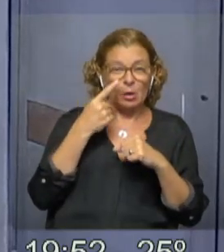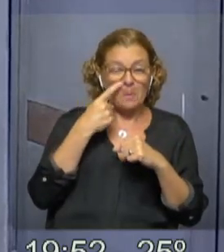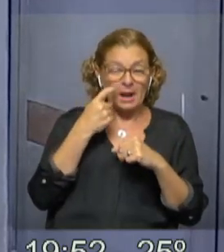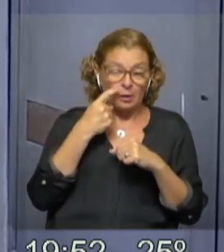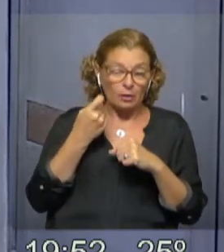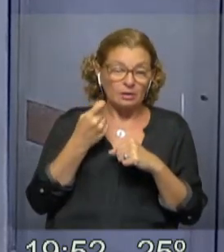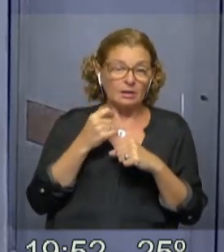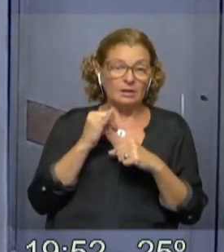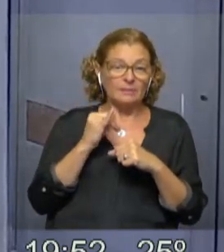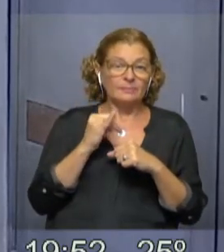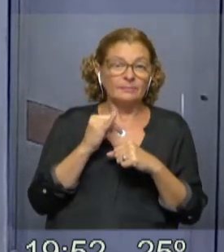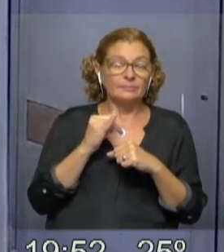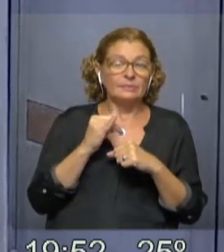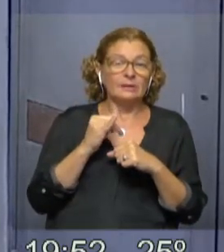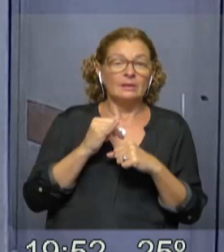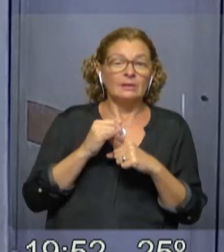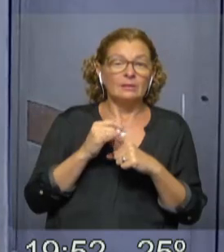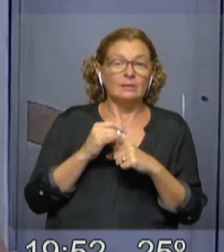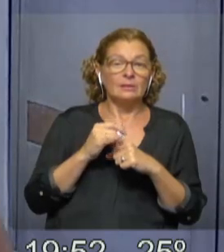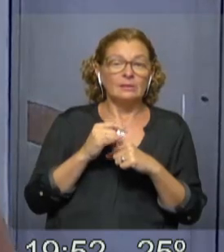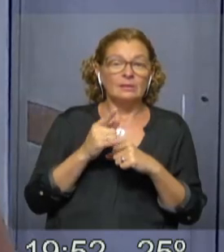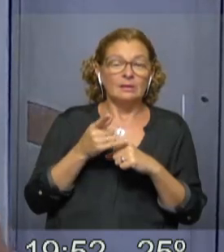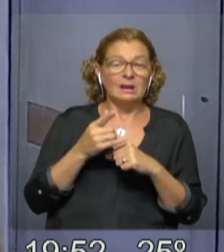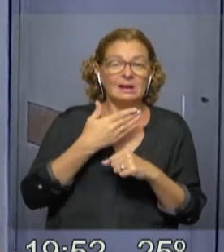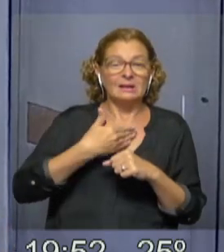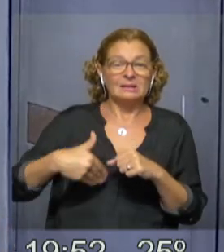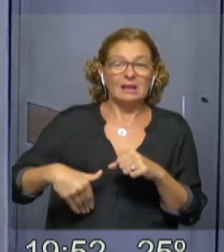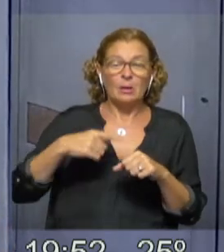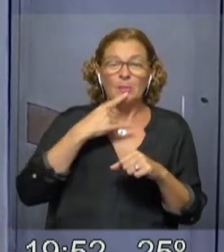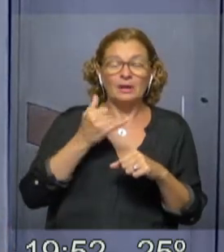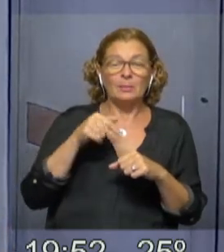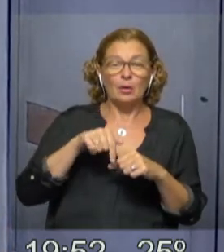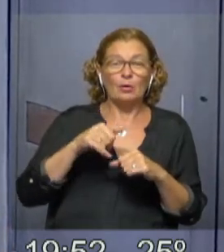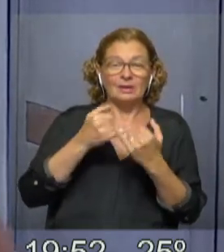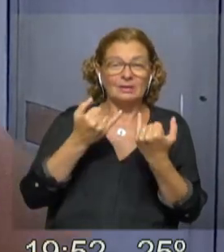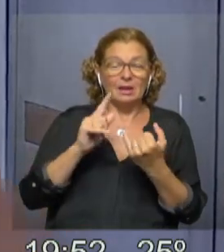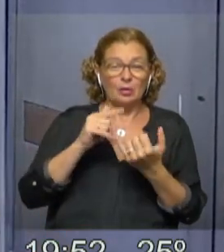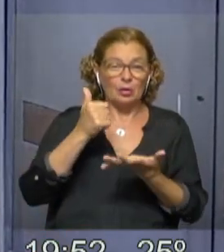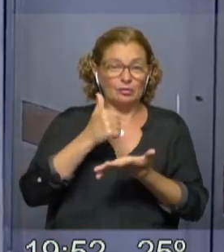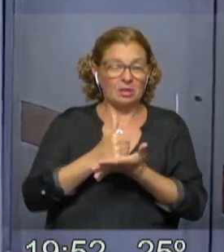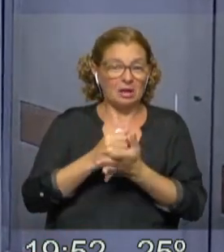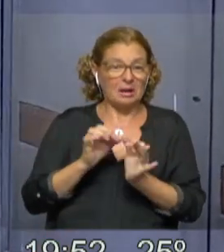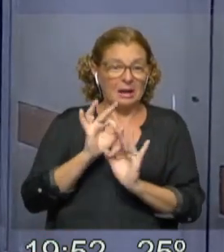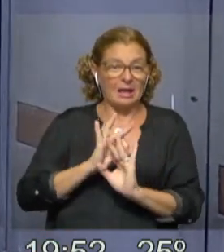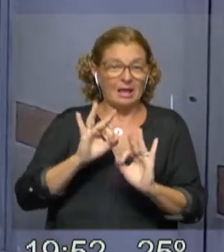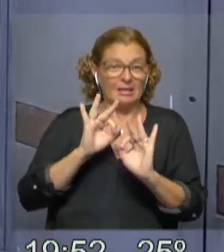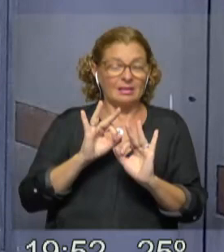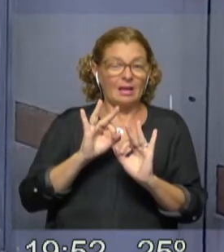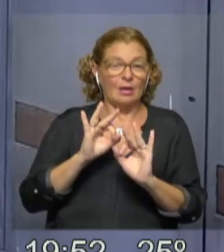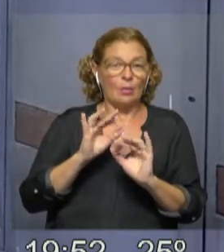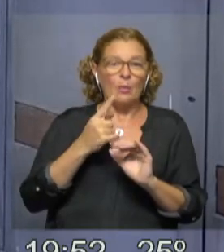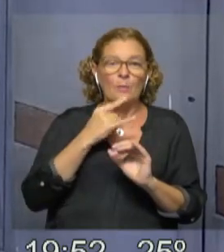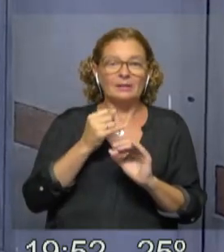varones, cis. El Estado, por ejemplo, hoy en día no existe ningún profiláctico